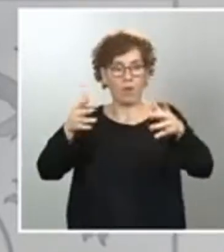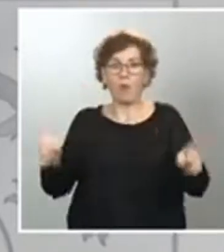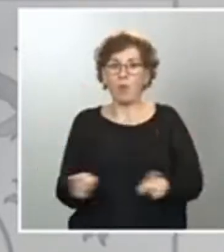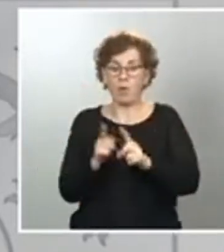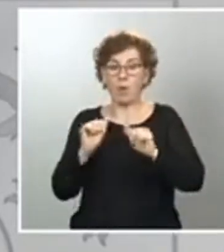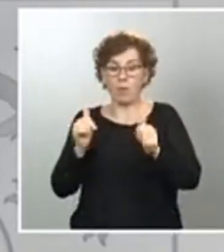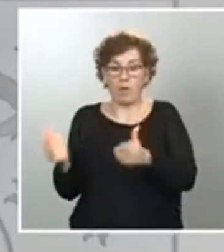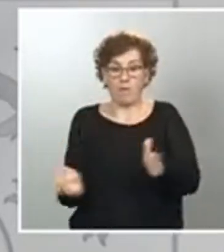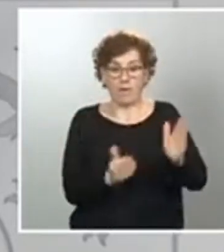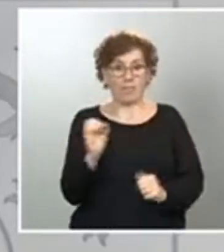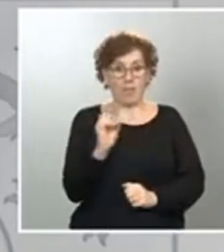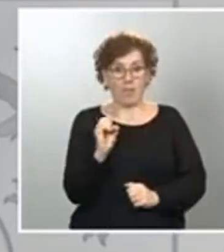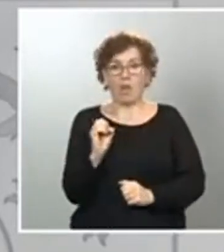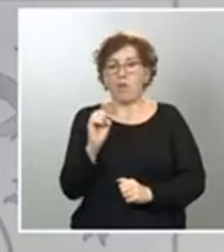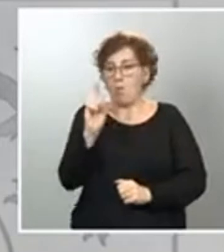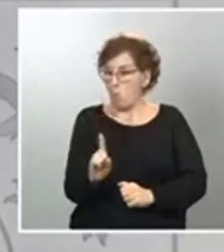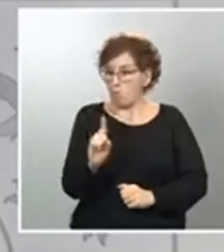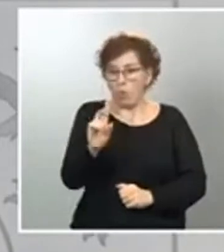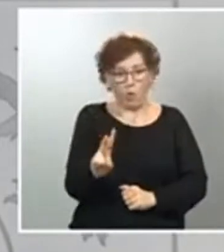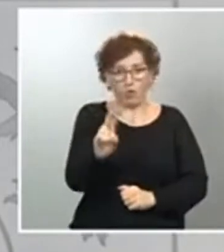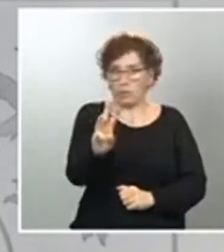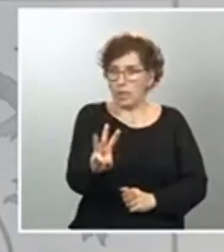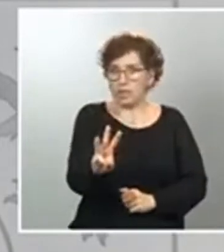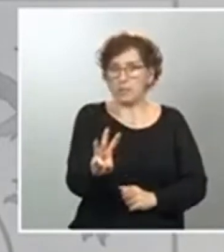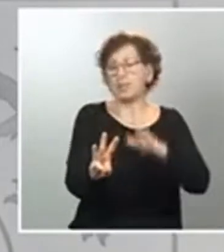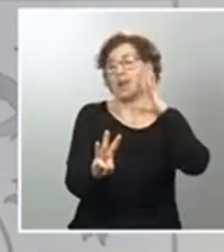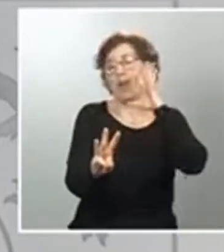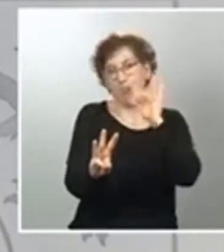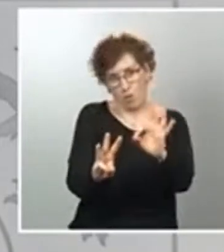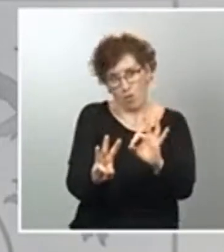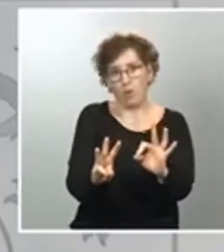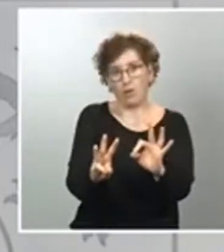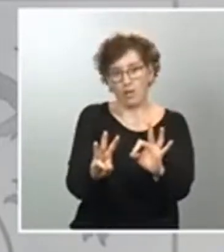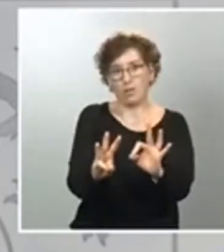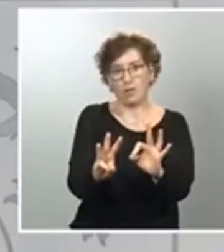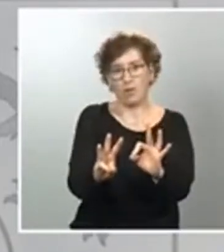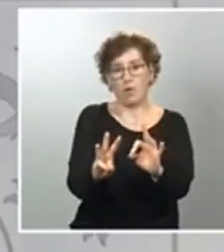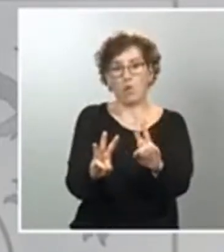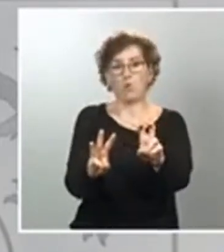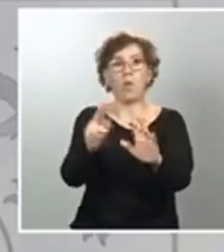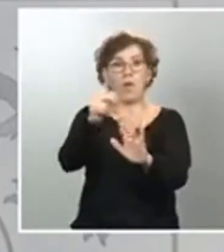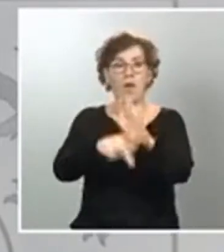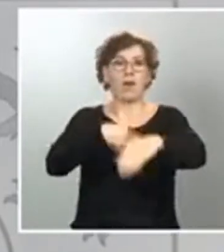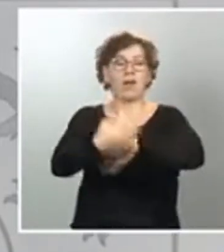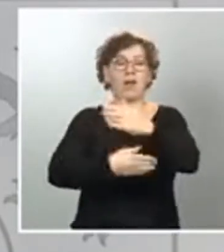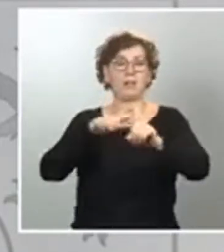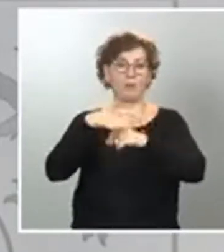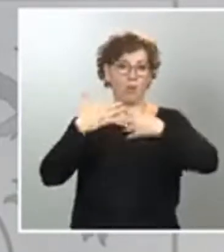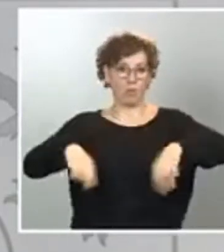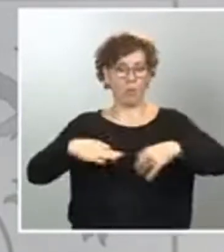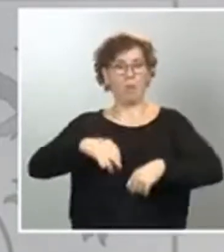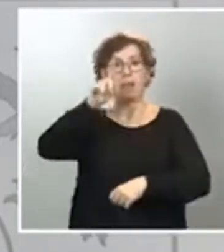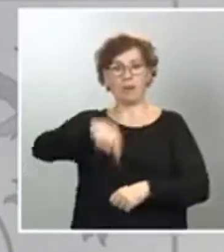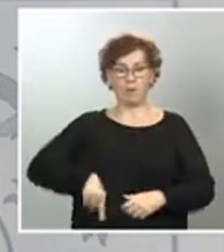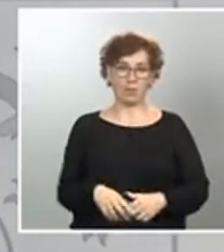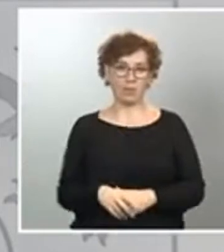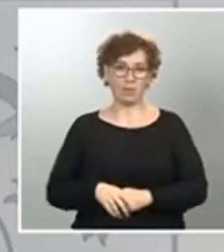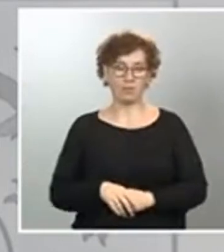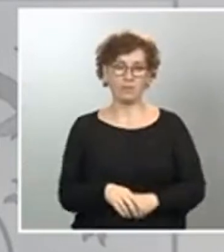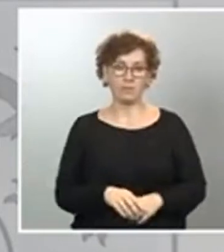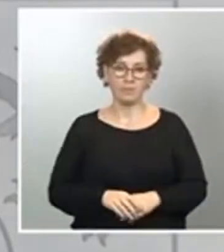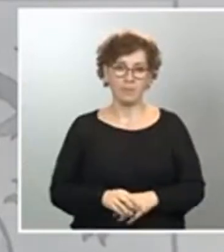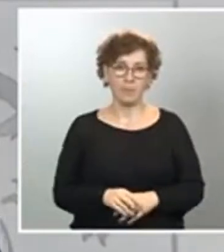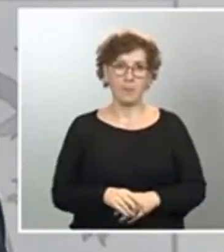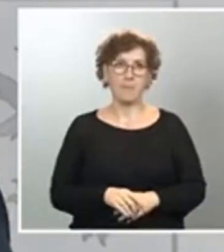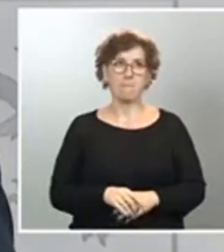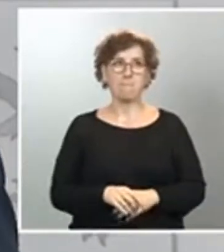como en la fase 2, en la fase 3 y luego, lógicamente, en la nueva normalidad. La fase 2 es la fase